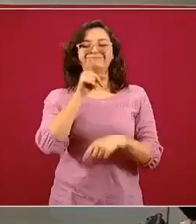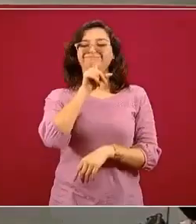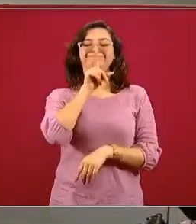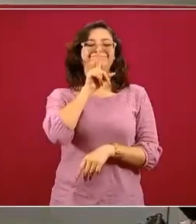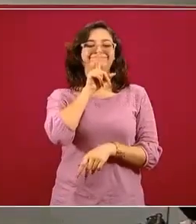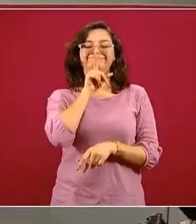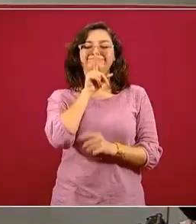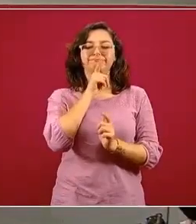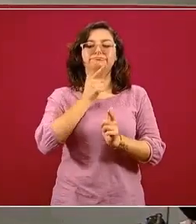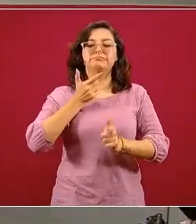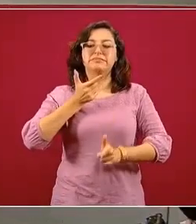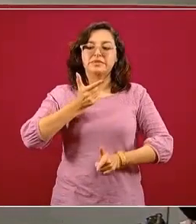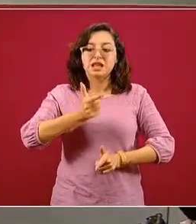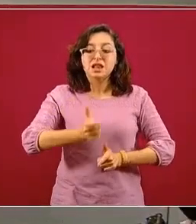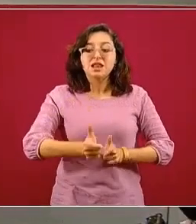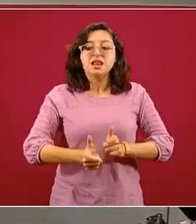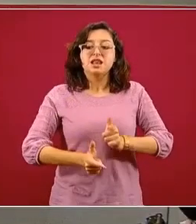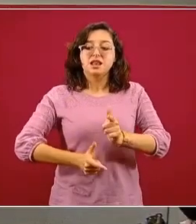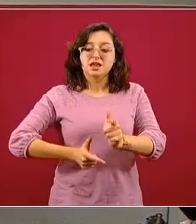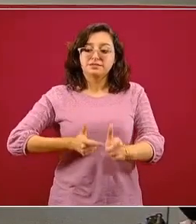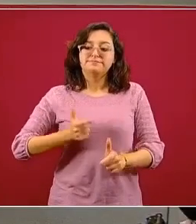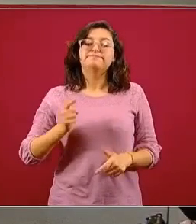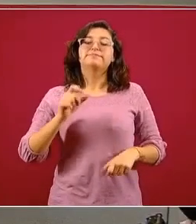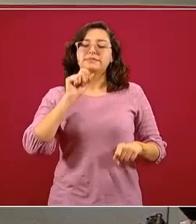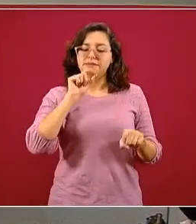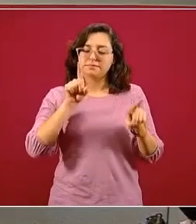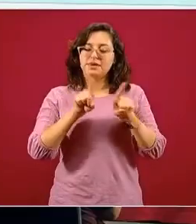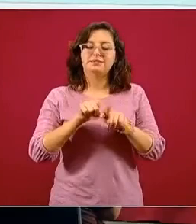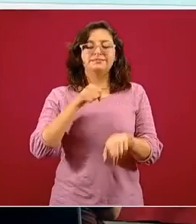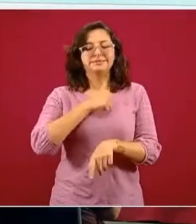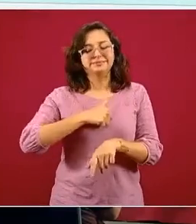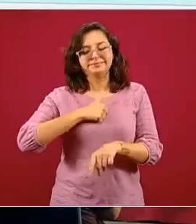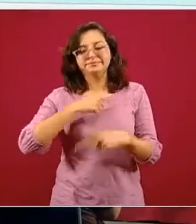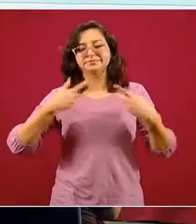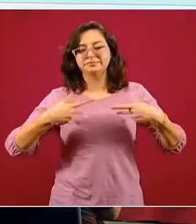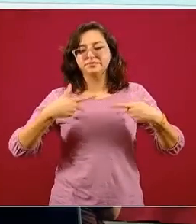y desafortunadamente mueren personas, pero también a una velocidad más lenta.